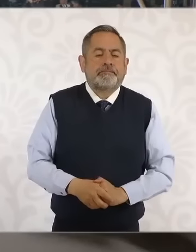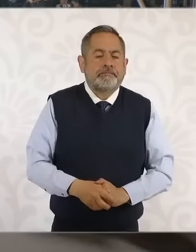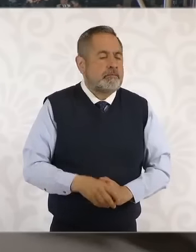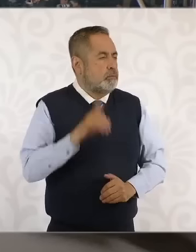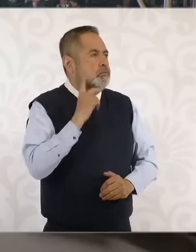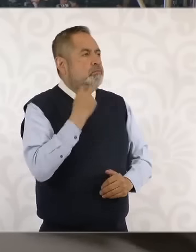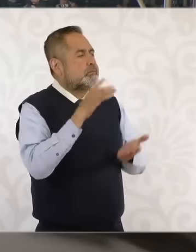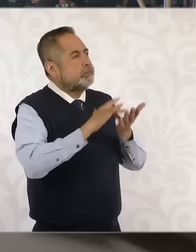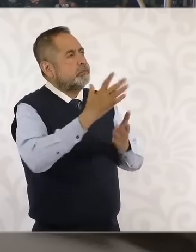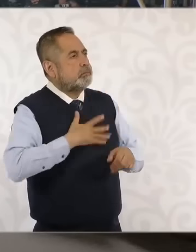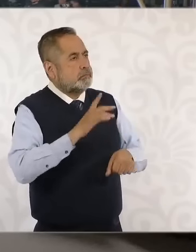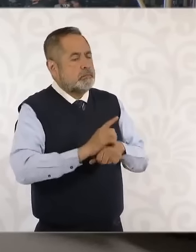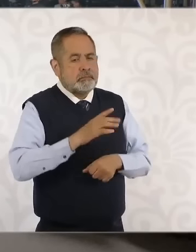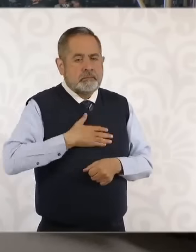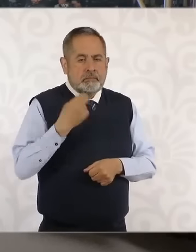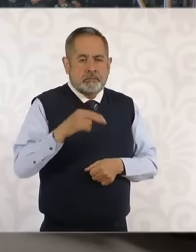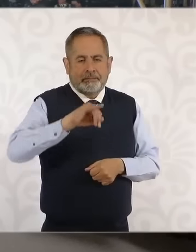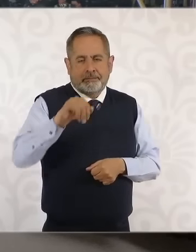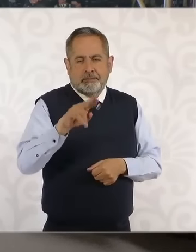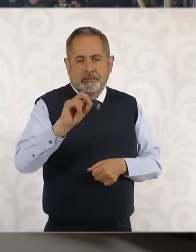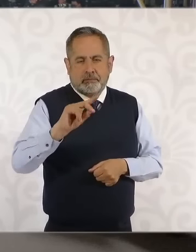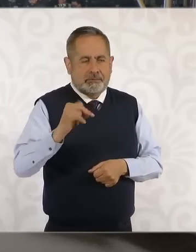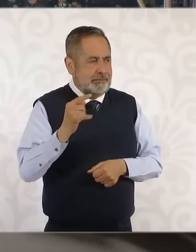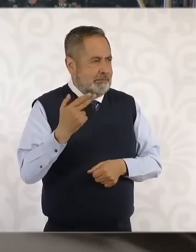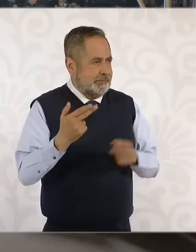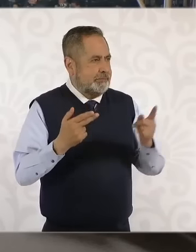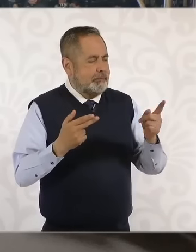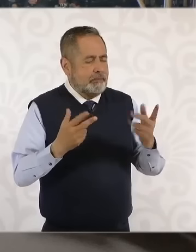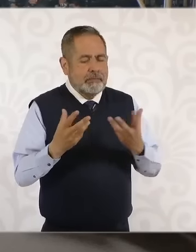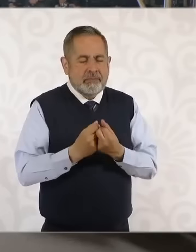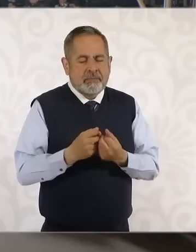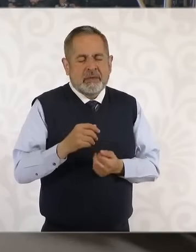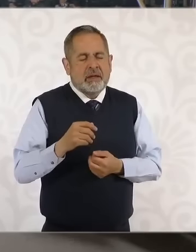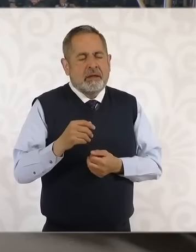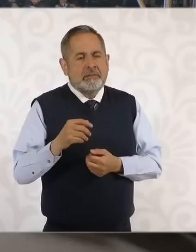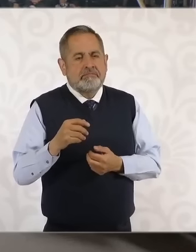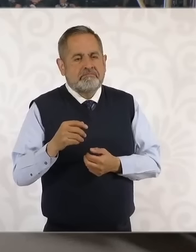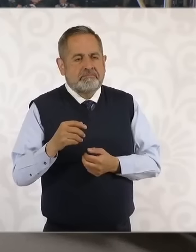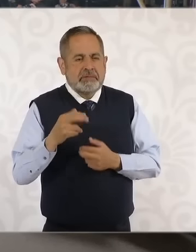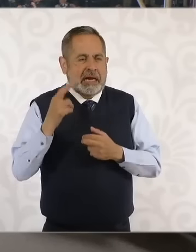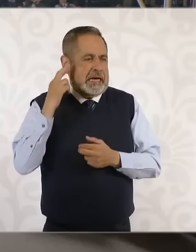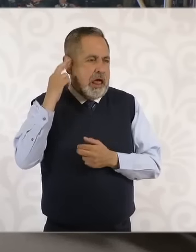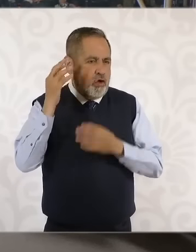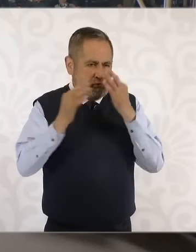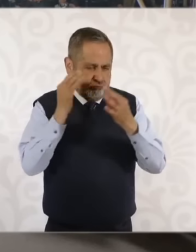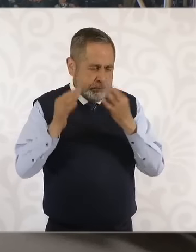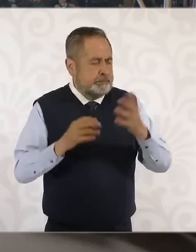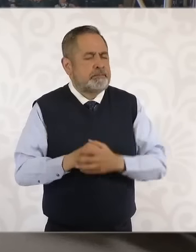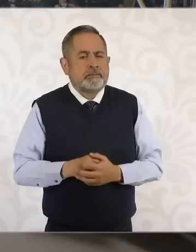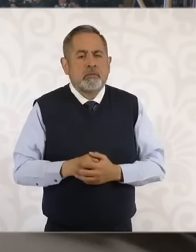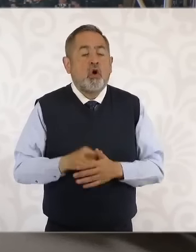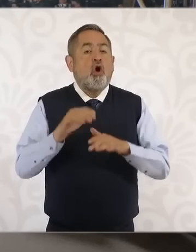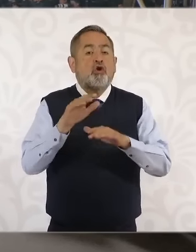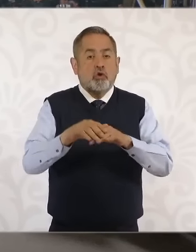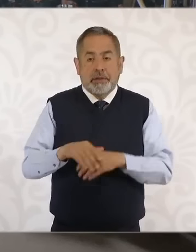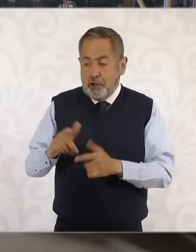Gracias, Presidenta. Buenos días. Judith Sánchez Reyes, de Perspectivas MX y Radio Milet. En el tema justamente de este envío de